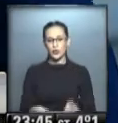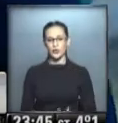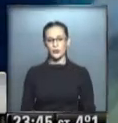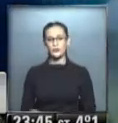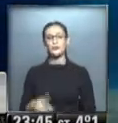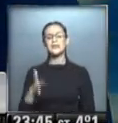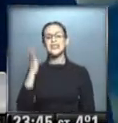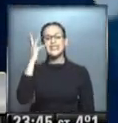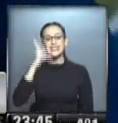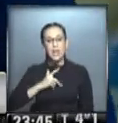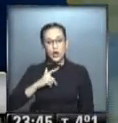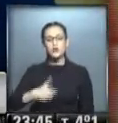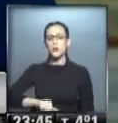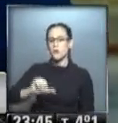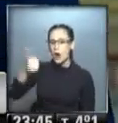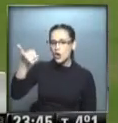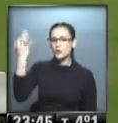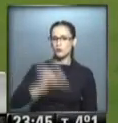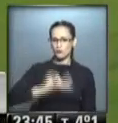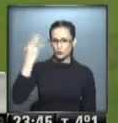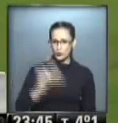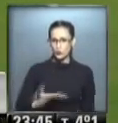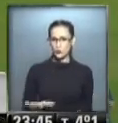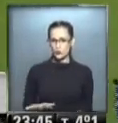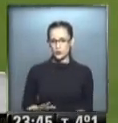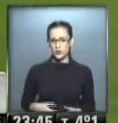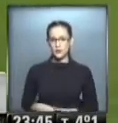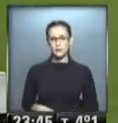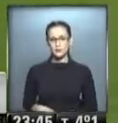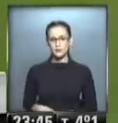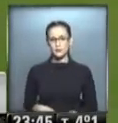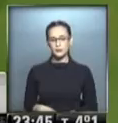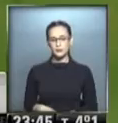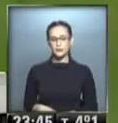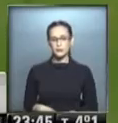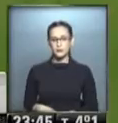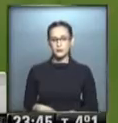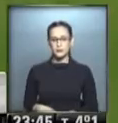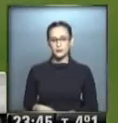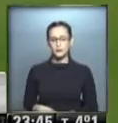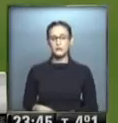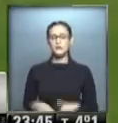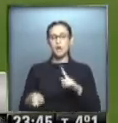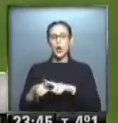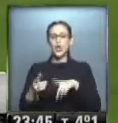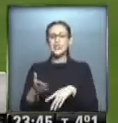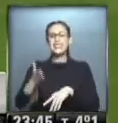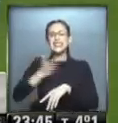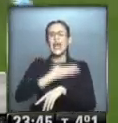Lorenzo ha conseguido una muy buena victoria para meterse en la próxima instancia, que es ni más ni menos que las semifinales